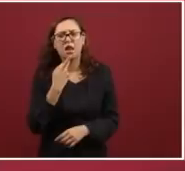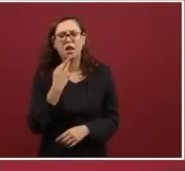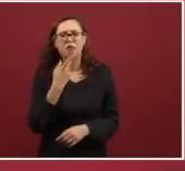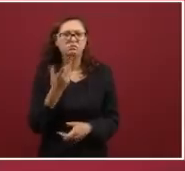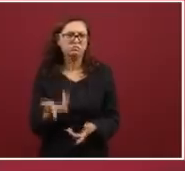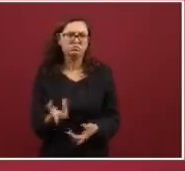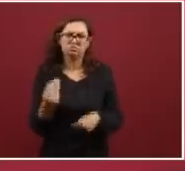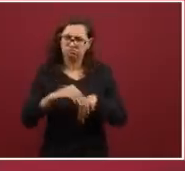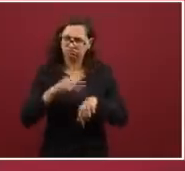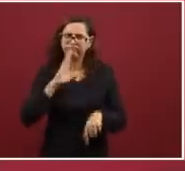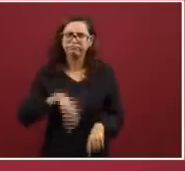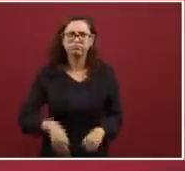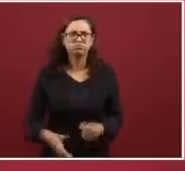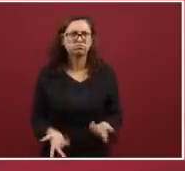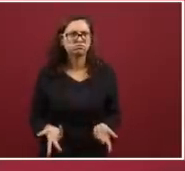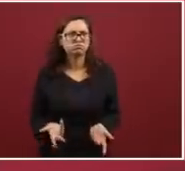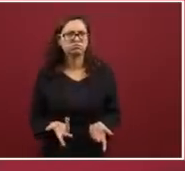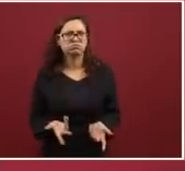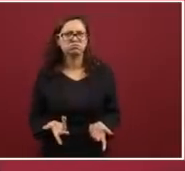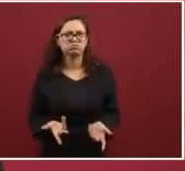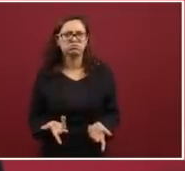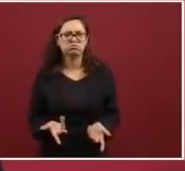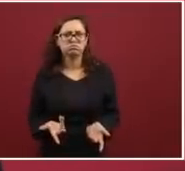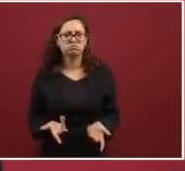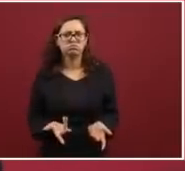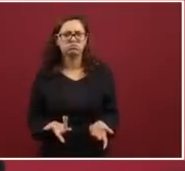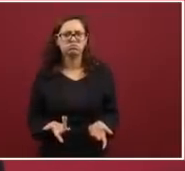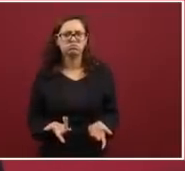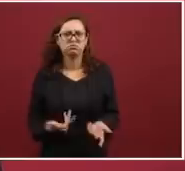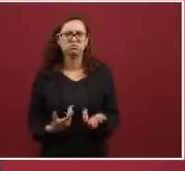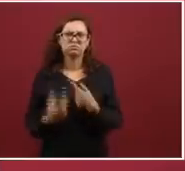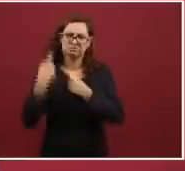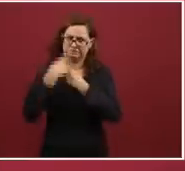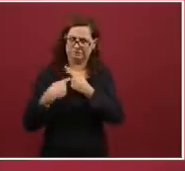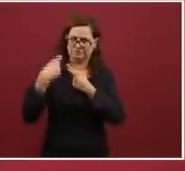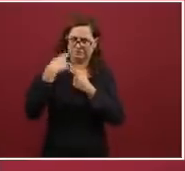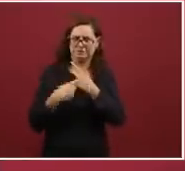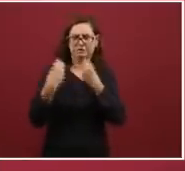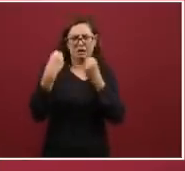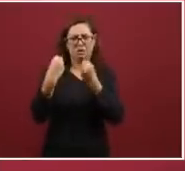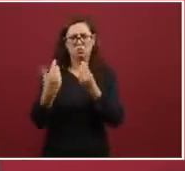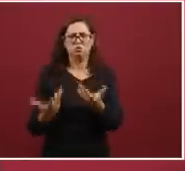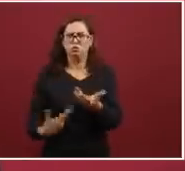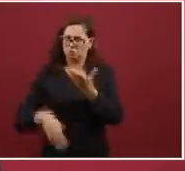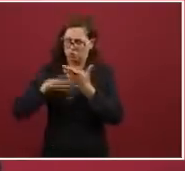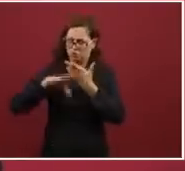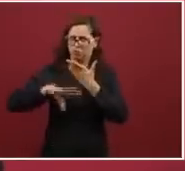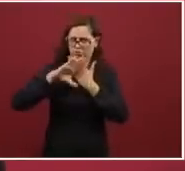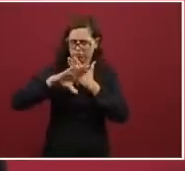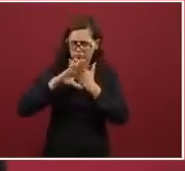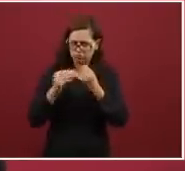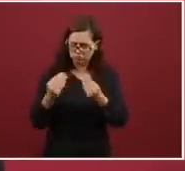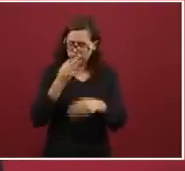se porta mal o nos critica, ni siquiera